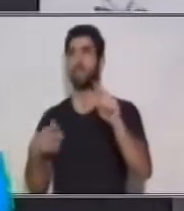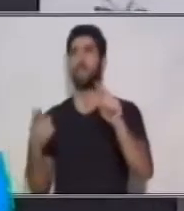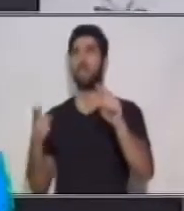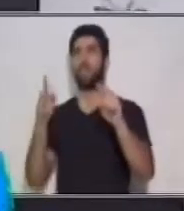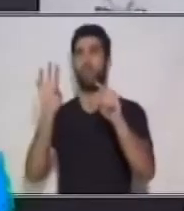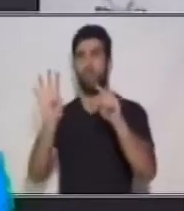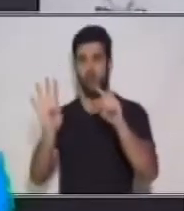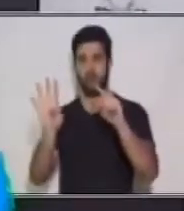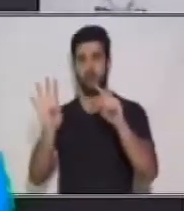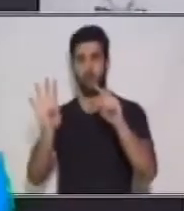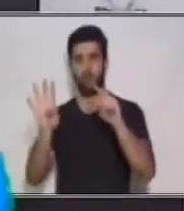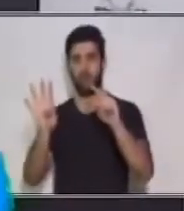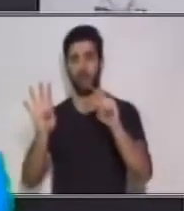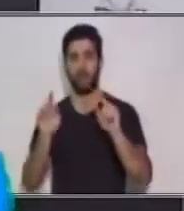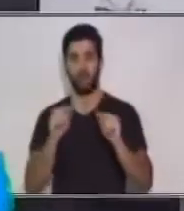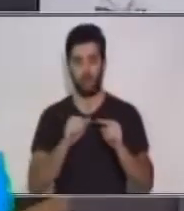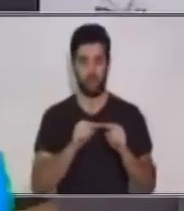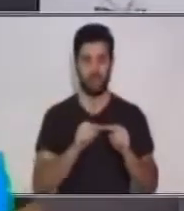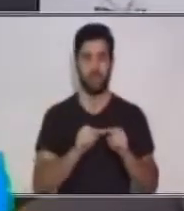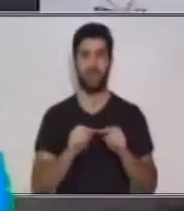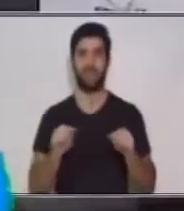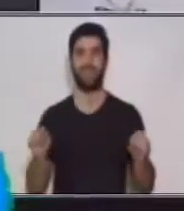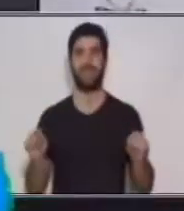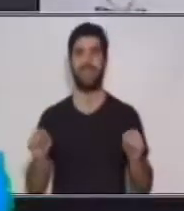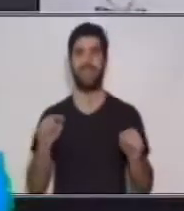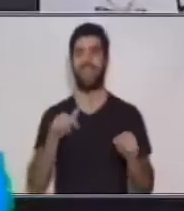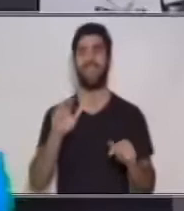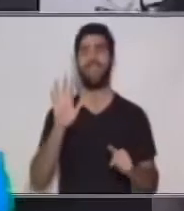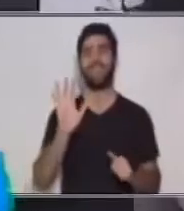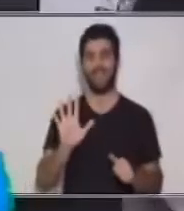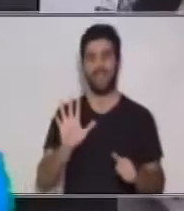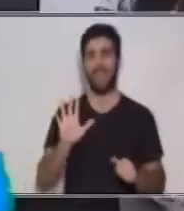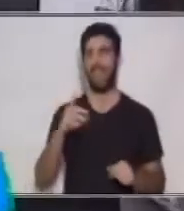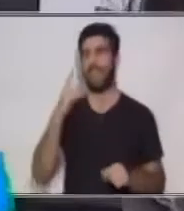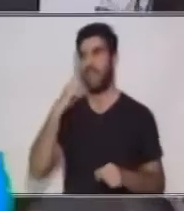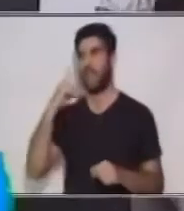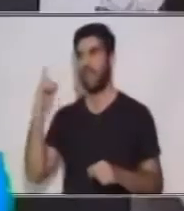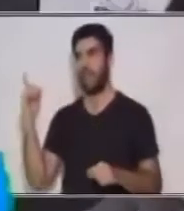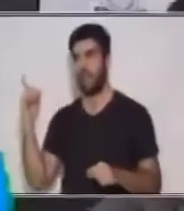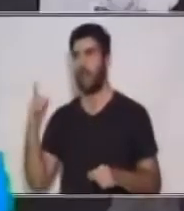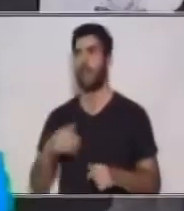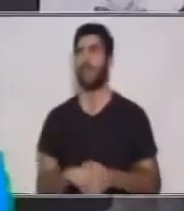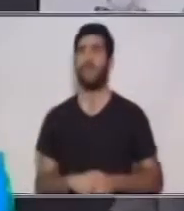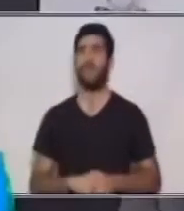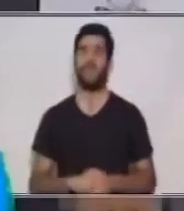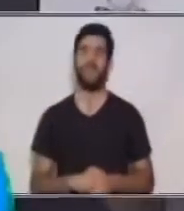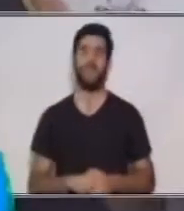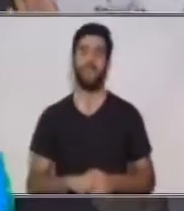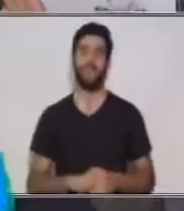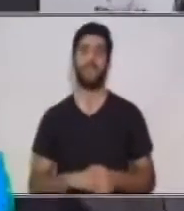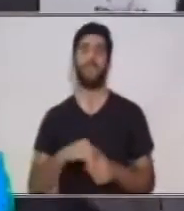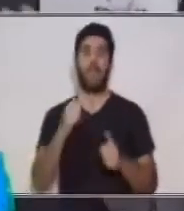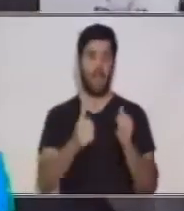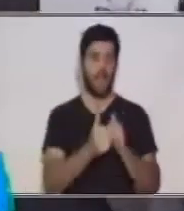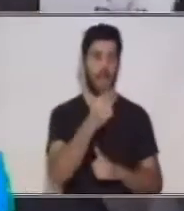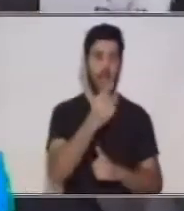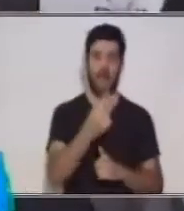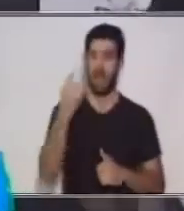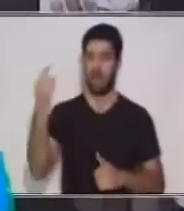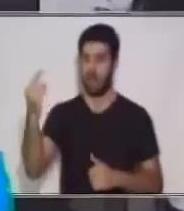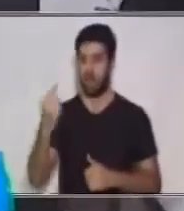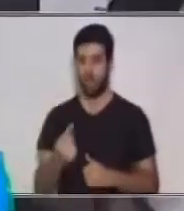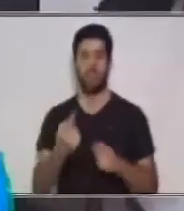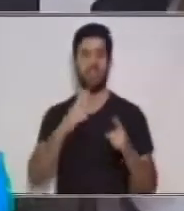hacia abajo tiene 4 centímetros. Y la línea de base tiene 5 centímetros. Cada uno de sus